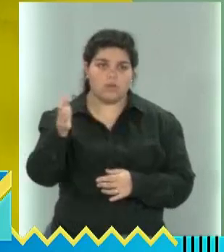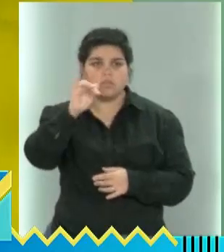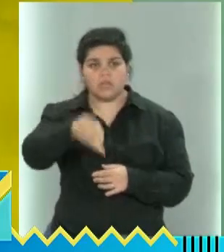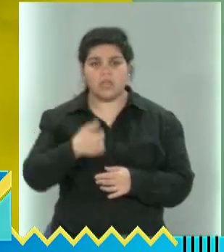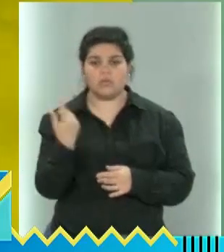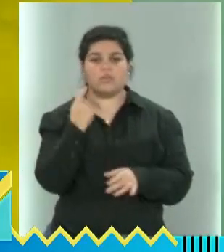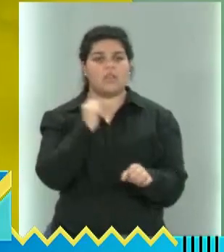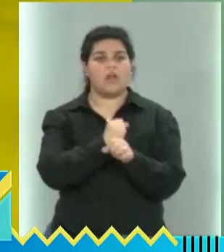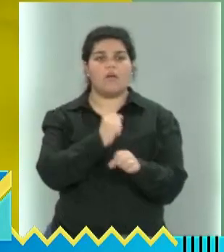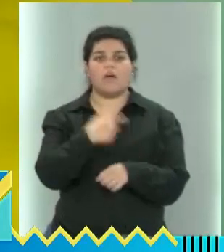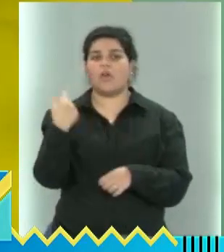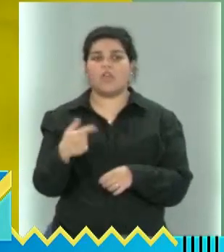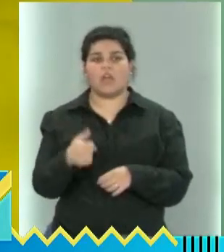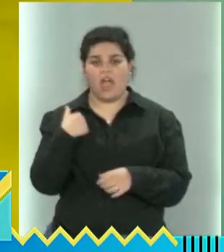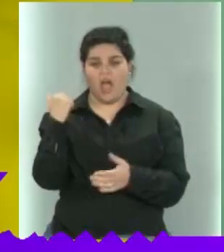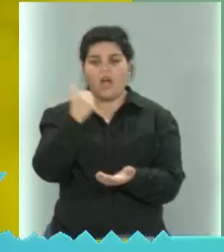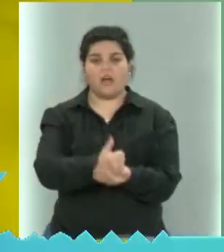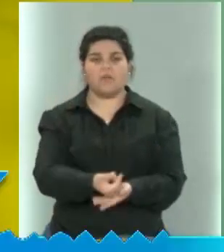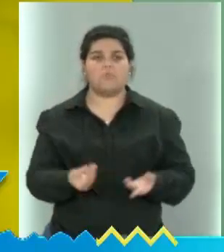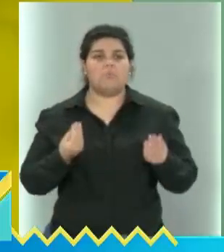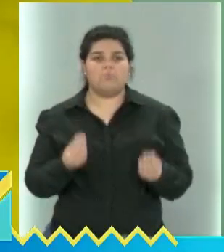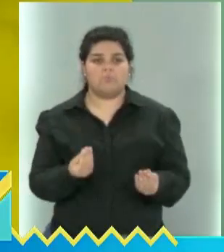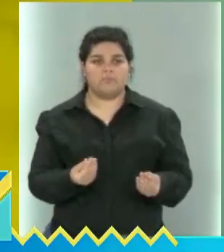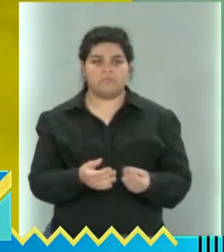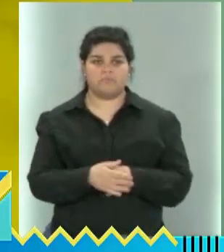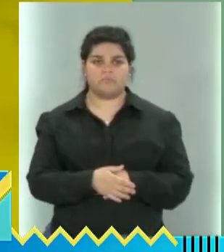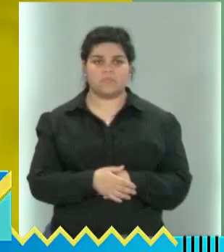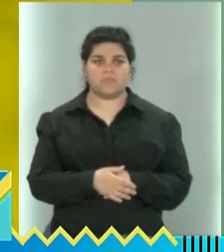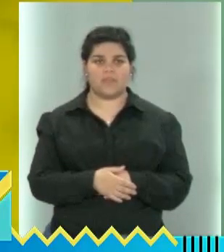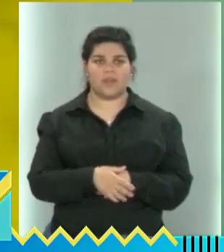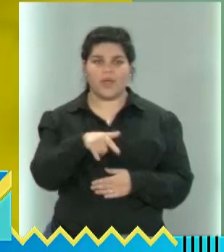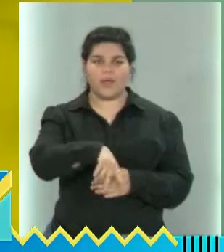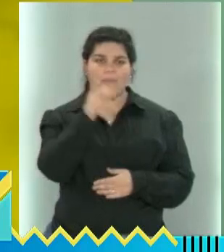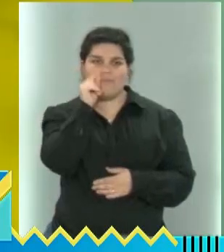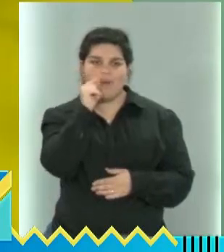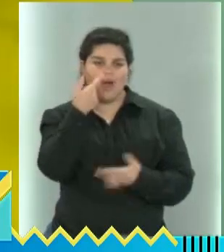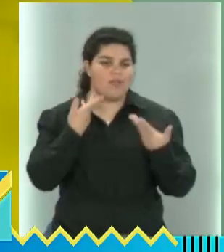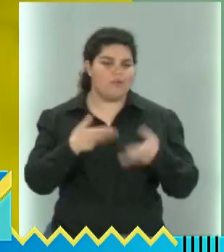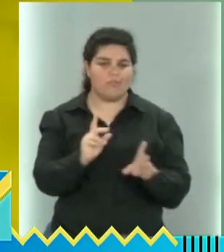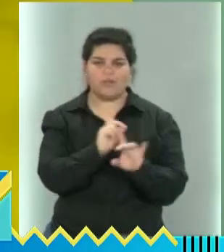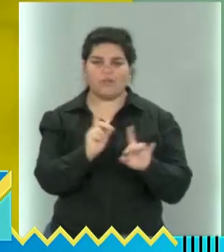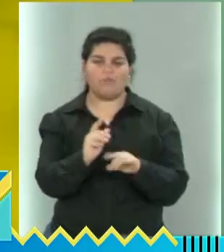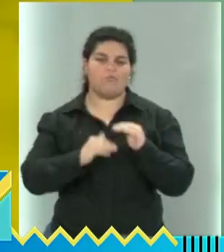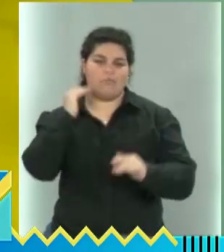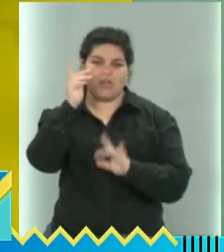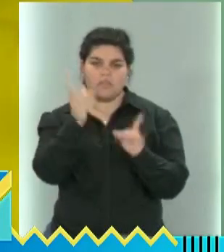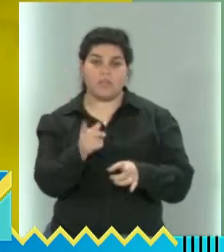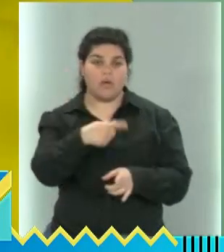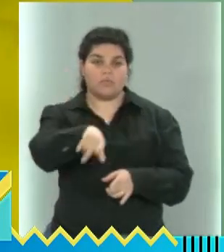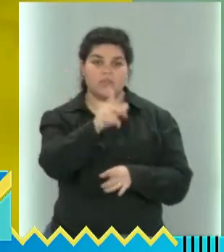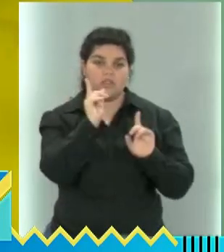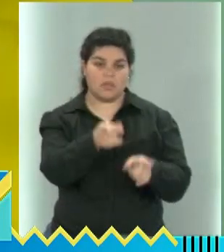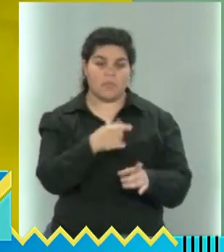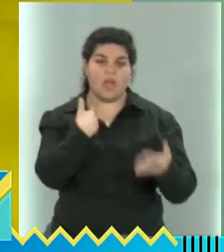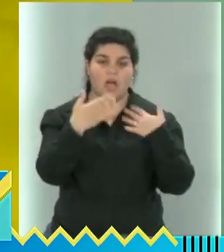nuestro trabajo hoy aquí supera al de un simple papá. Yo siempre digo, y se los digo a muchos colegas de ustedes cuando tengo la